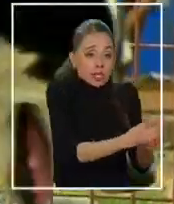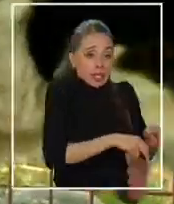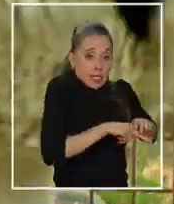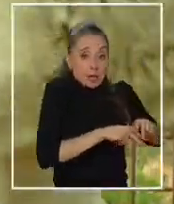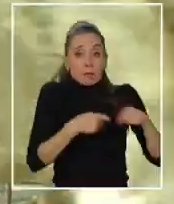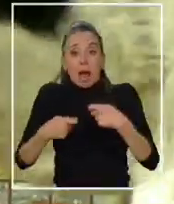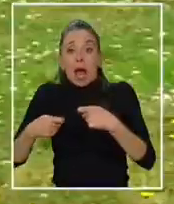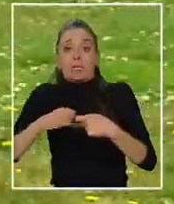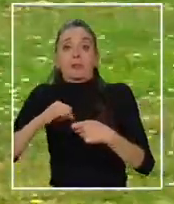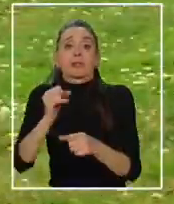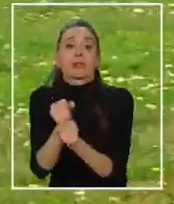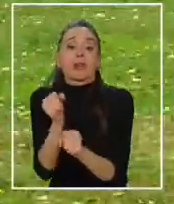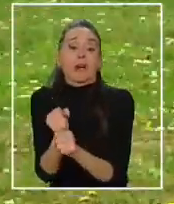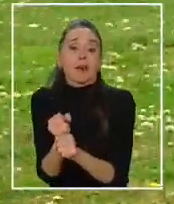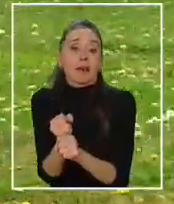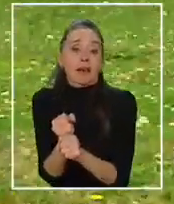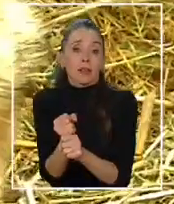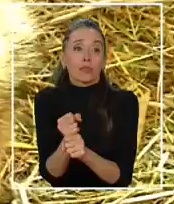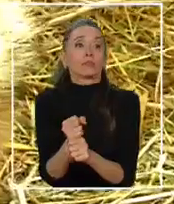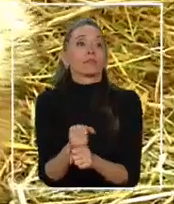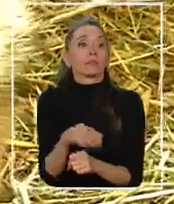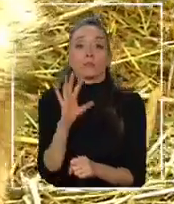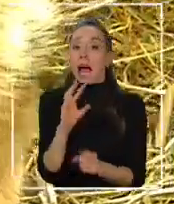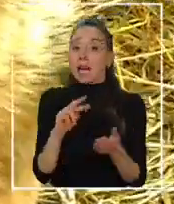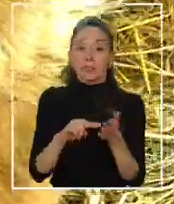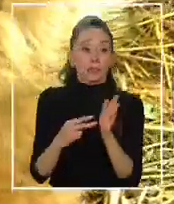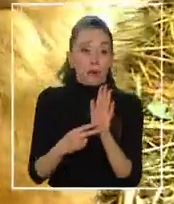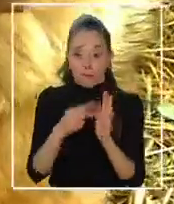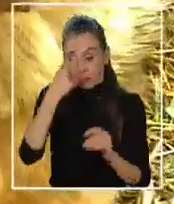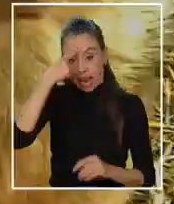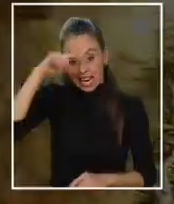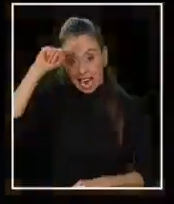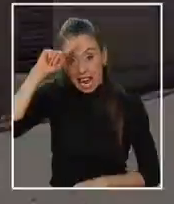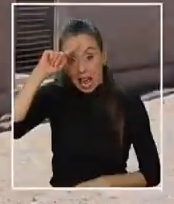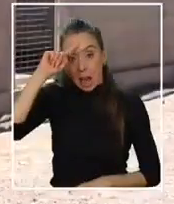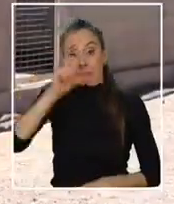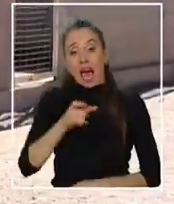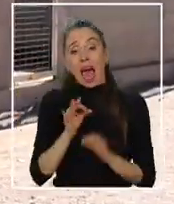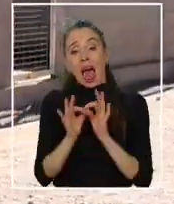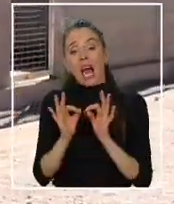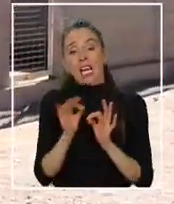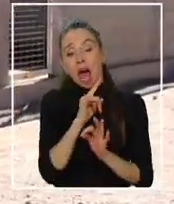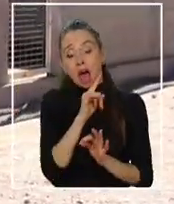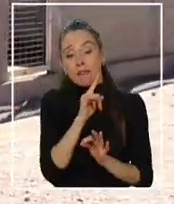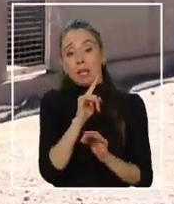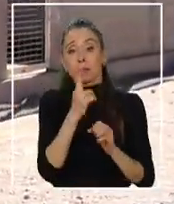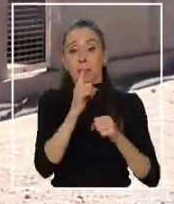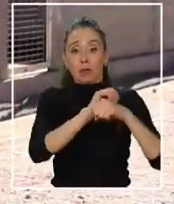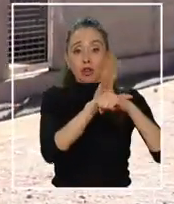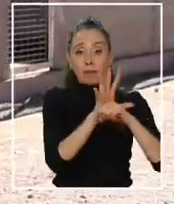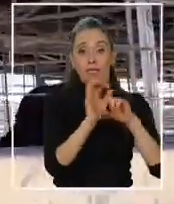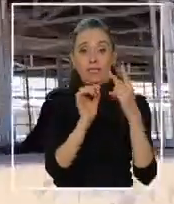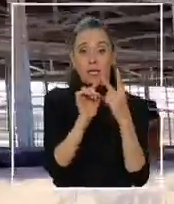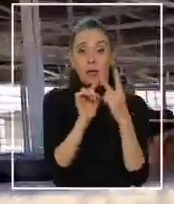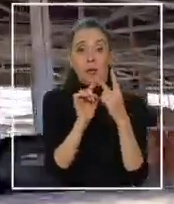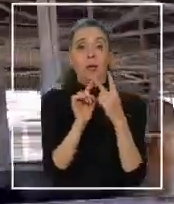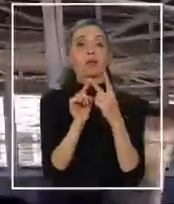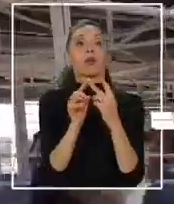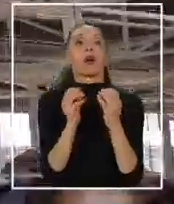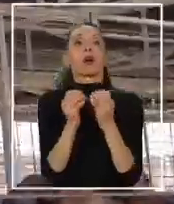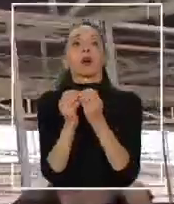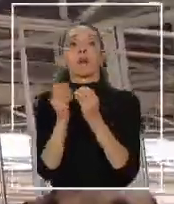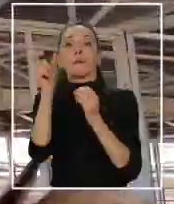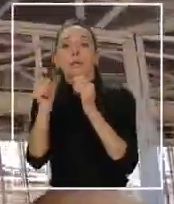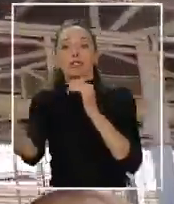su labor. Una de las cosas más graves de Calama, aparte de la pandemia, ¿cierto?, es la población flotante, el ser